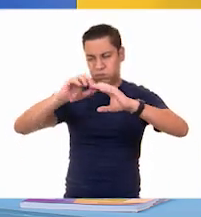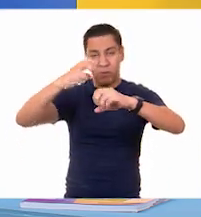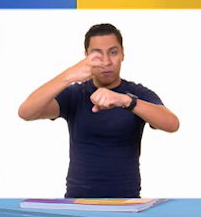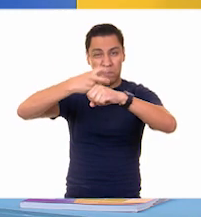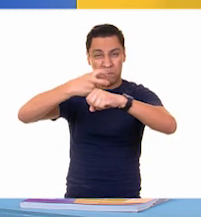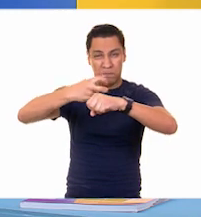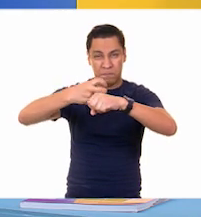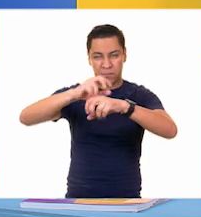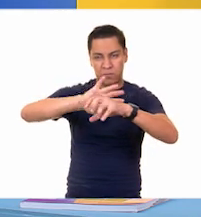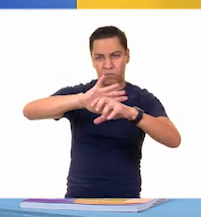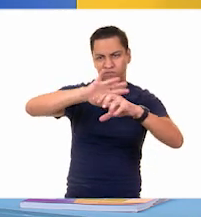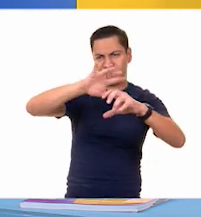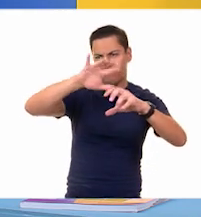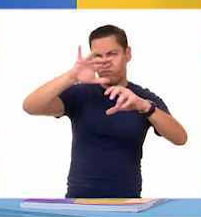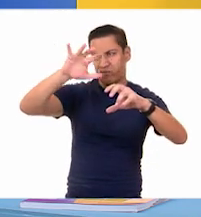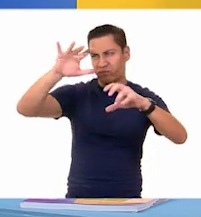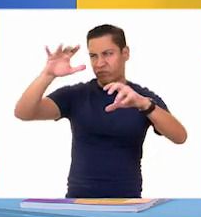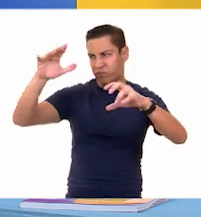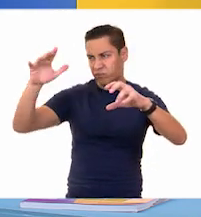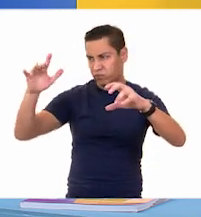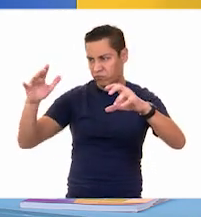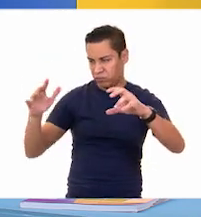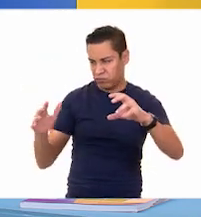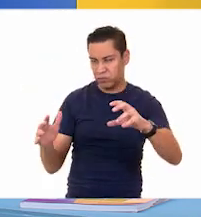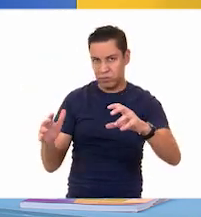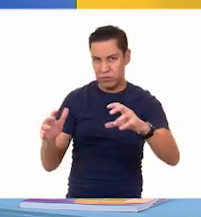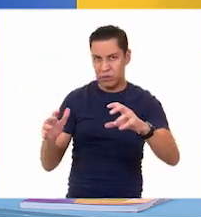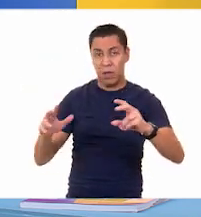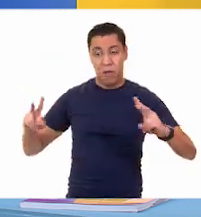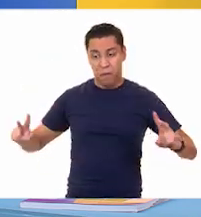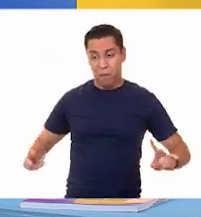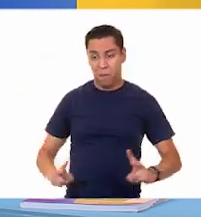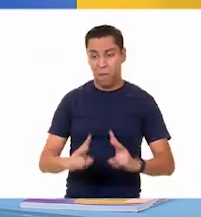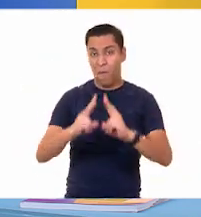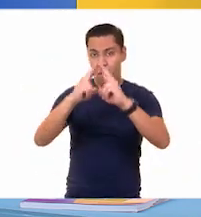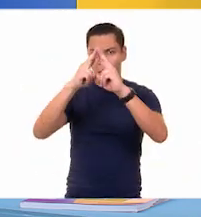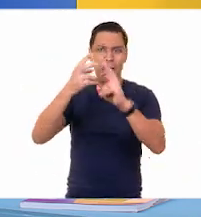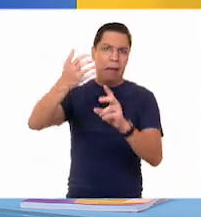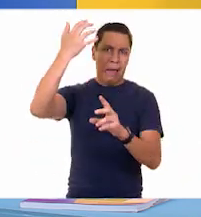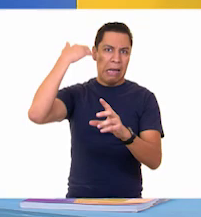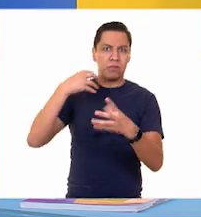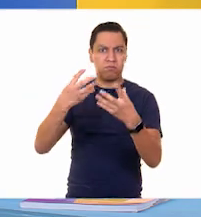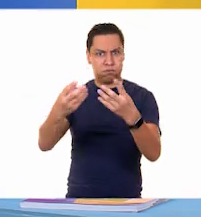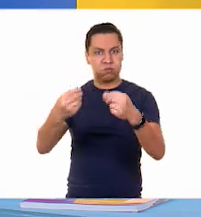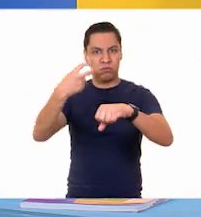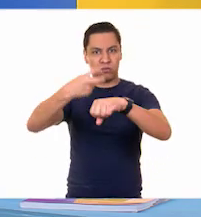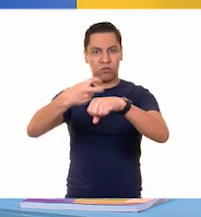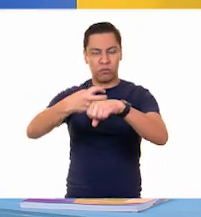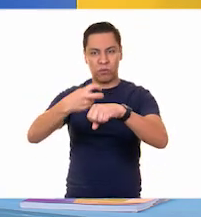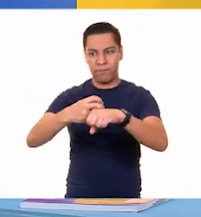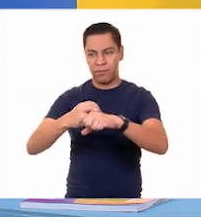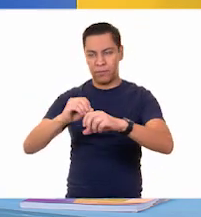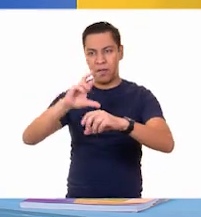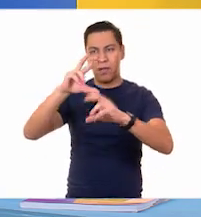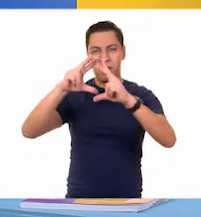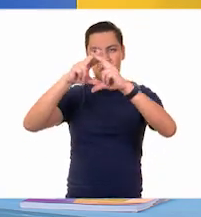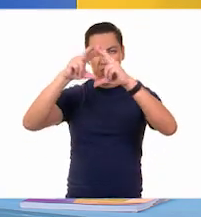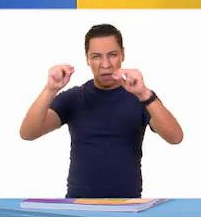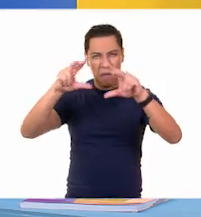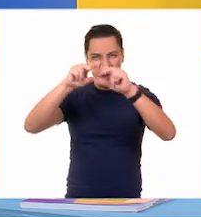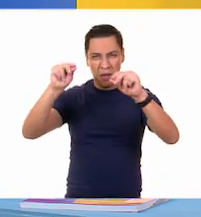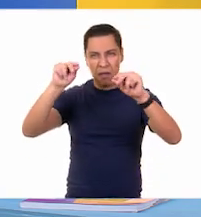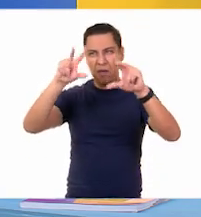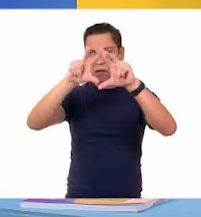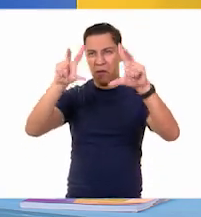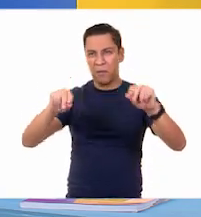de montañistas y científicos que ascendían el Iztaccíhuatl y se estima que ha sido durante los últimos 20 años que se dio la